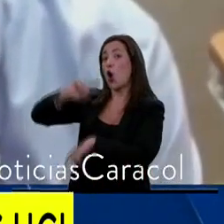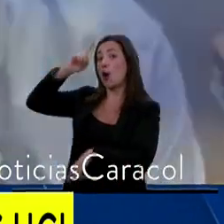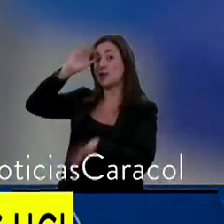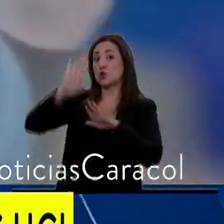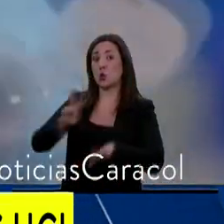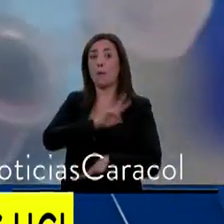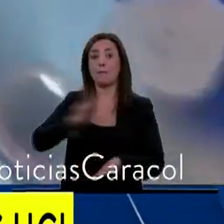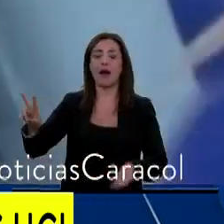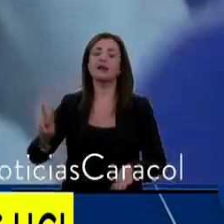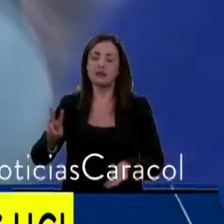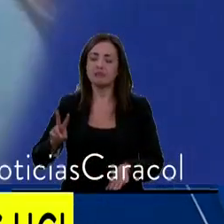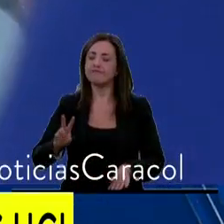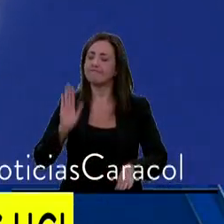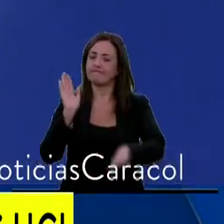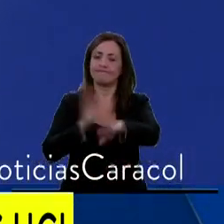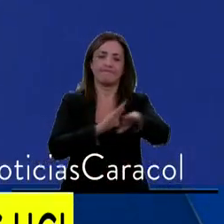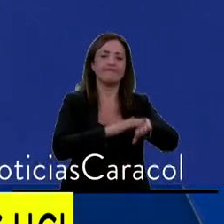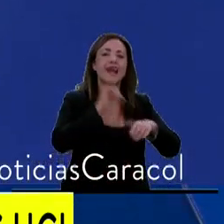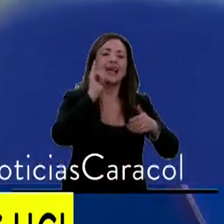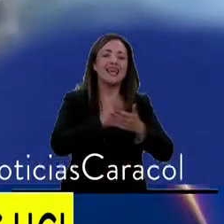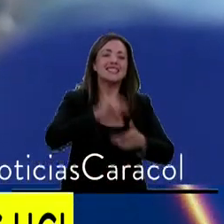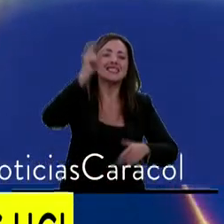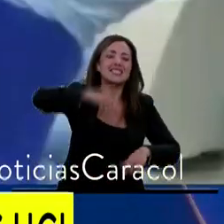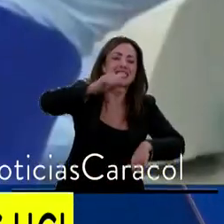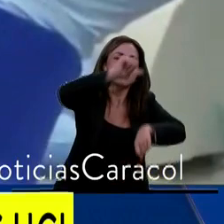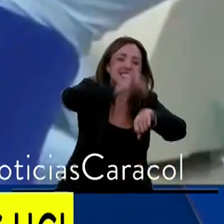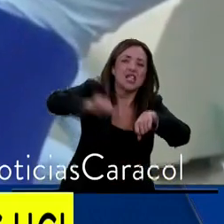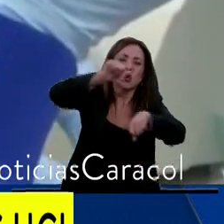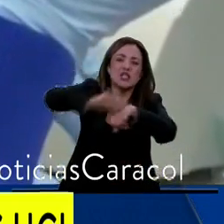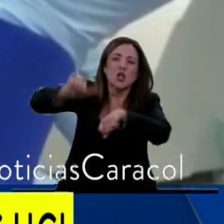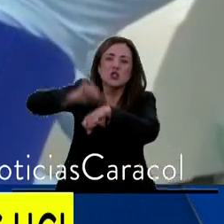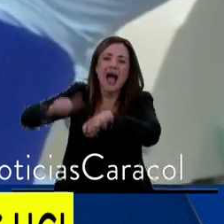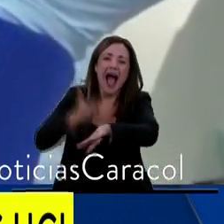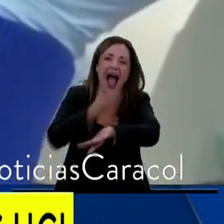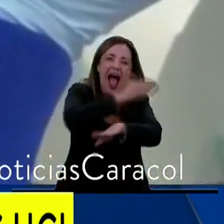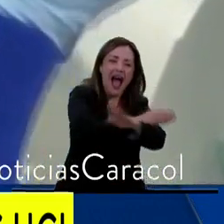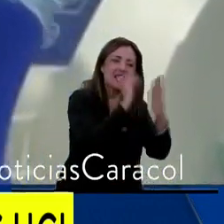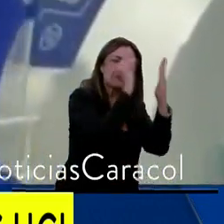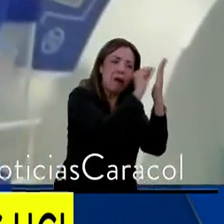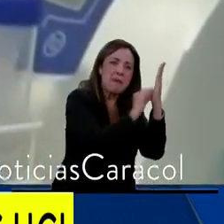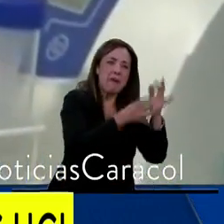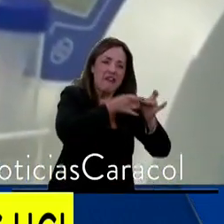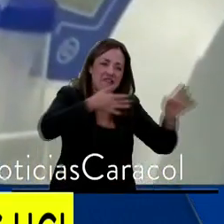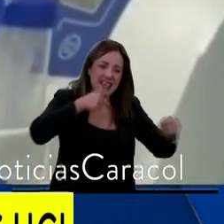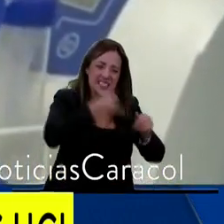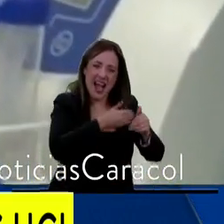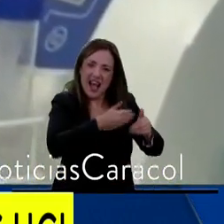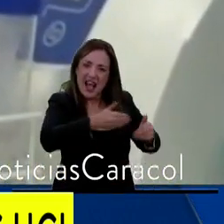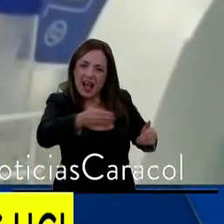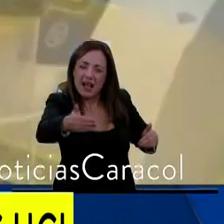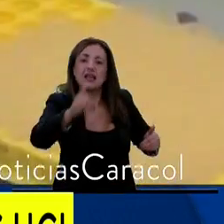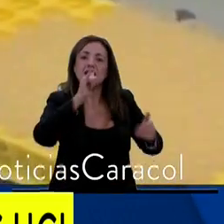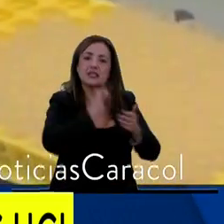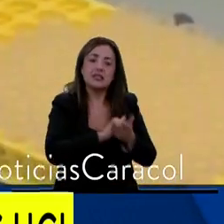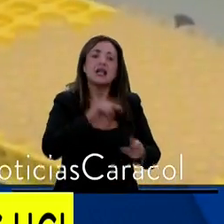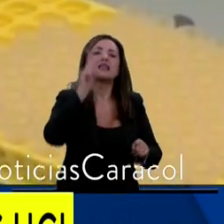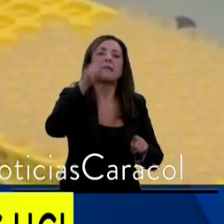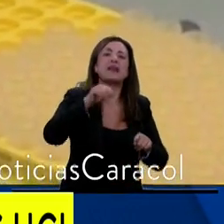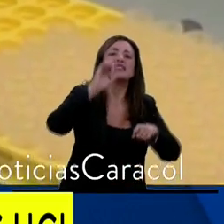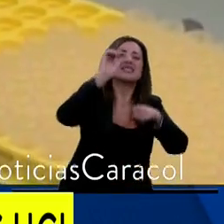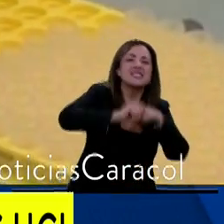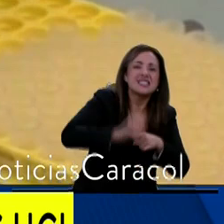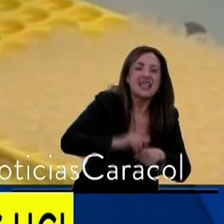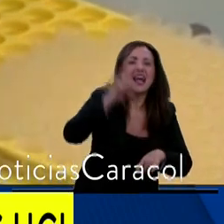la cancelación de todos los procedimientos quirúrgicos programados y todos los procedimientos de diagnóstico que